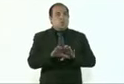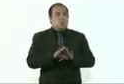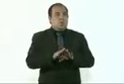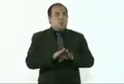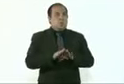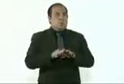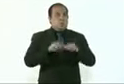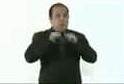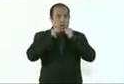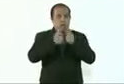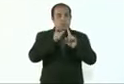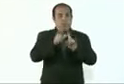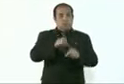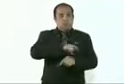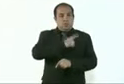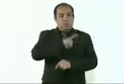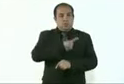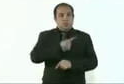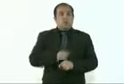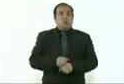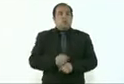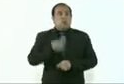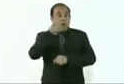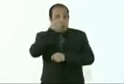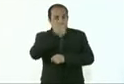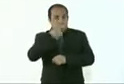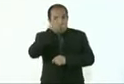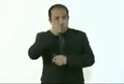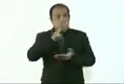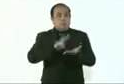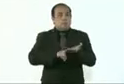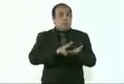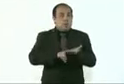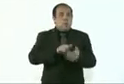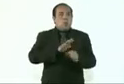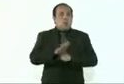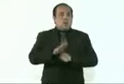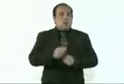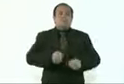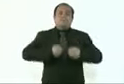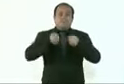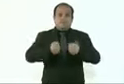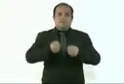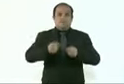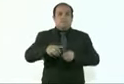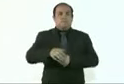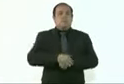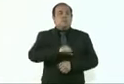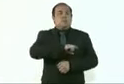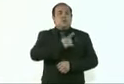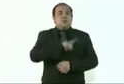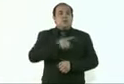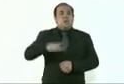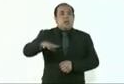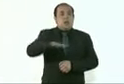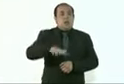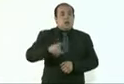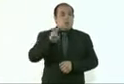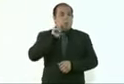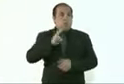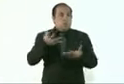Como agencia de protección sanitaria, lo que valora es la seguridad sanitaria del espacio, la toma de muestras,